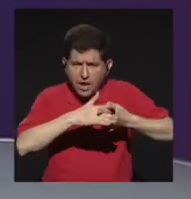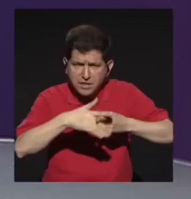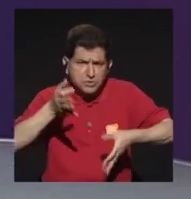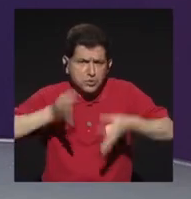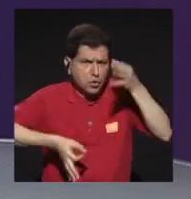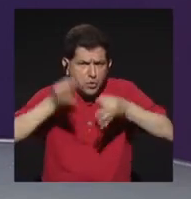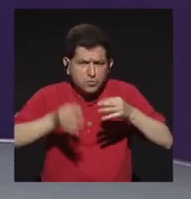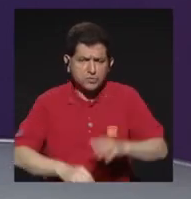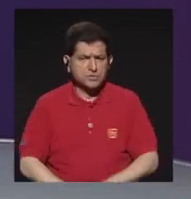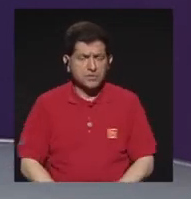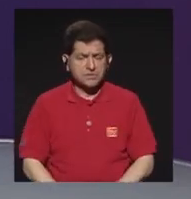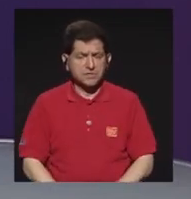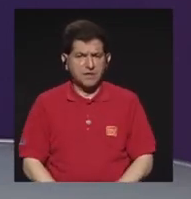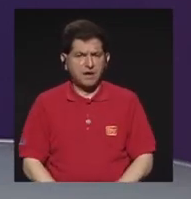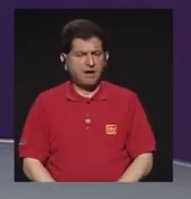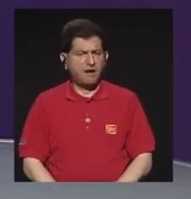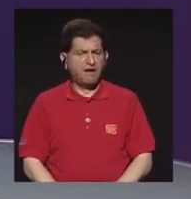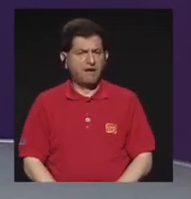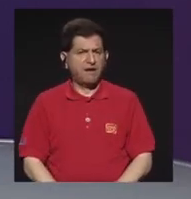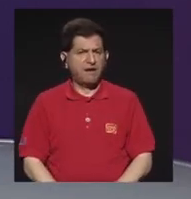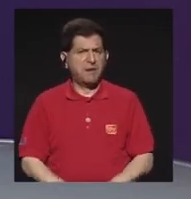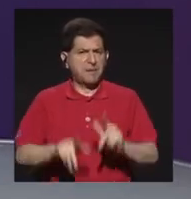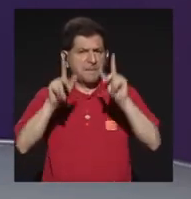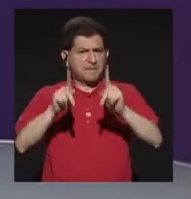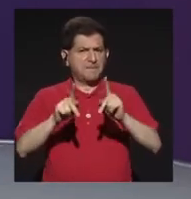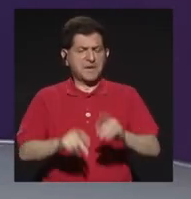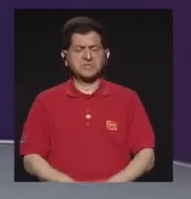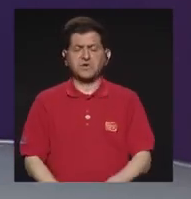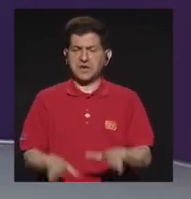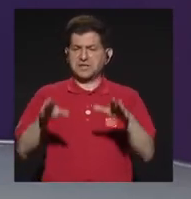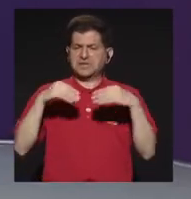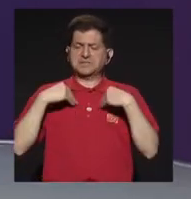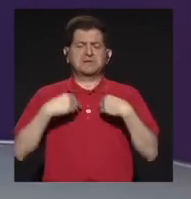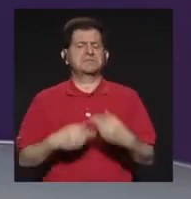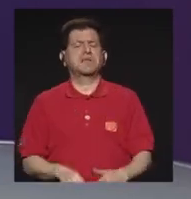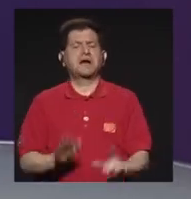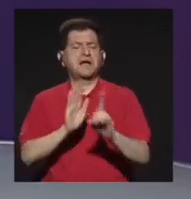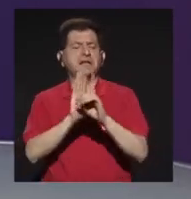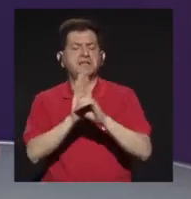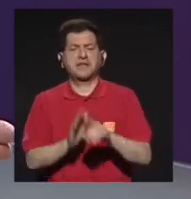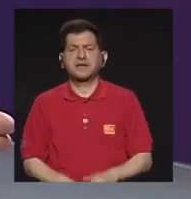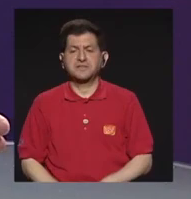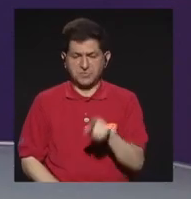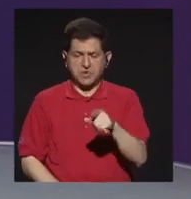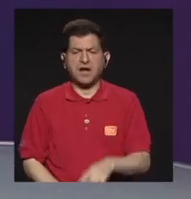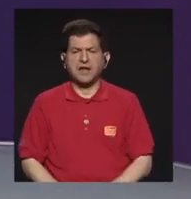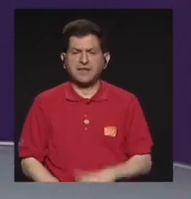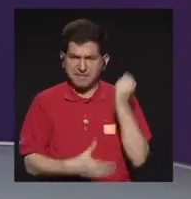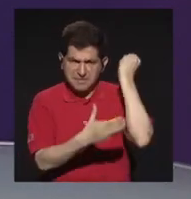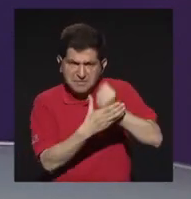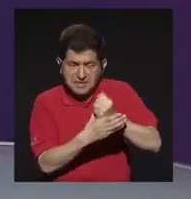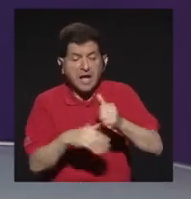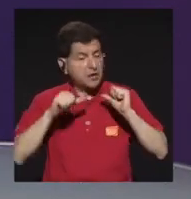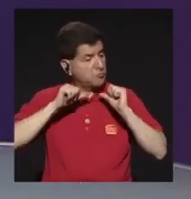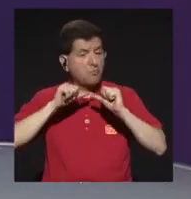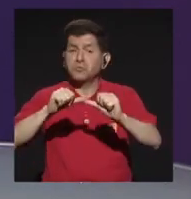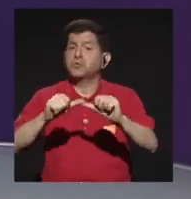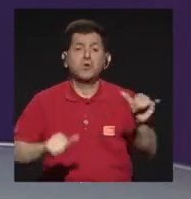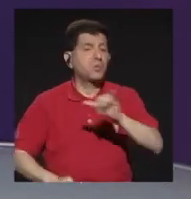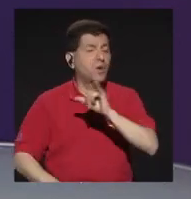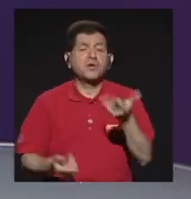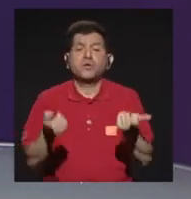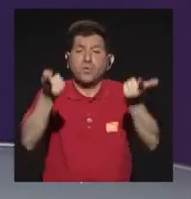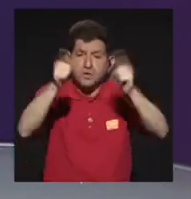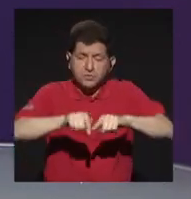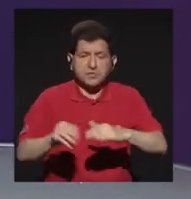justicia y de verdad por lo tanto quienes se abroga en el derecho de quitar la vida lo siguen haciendo como ha continuado